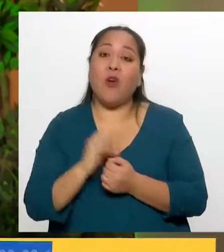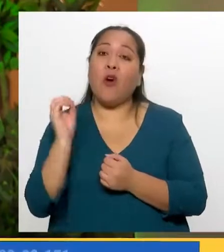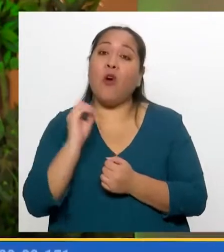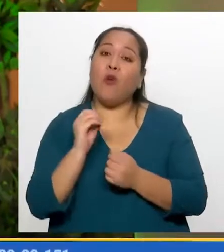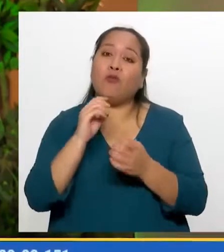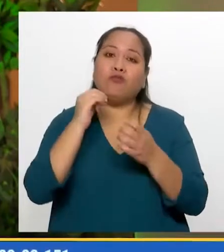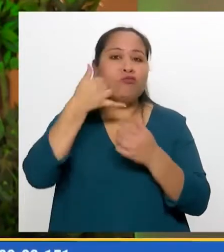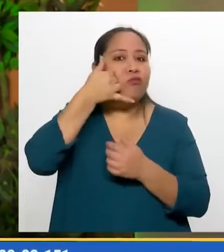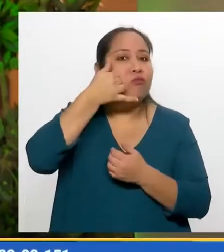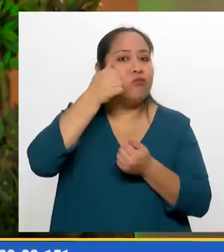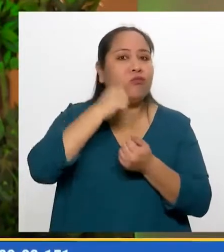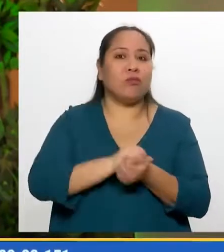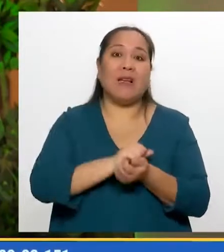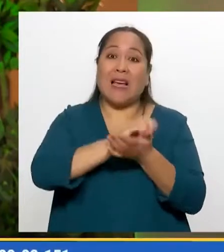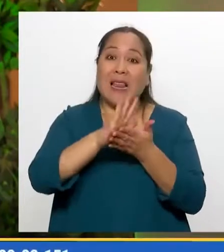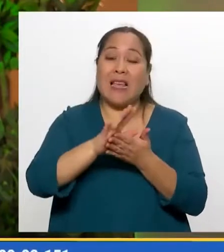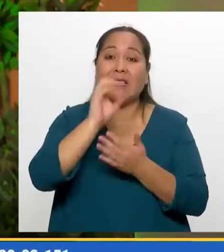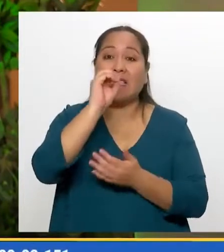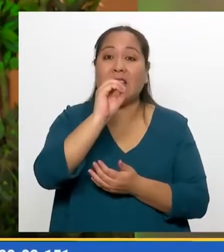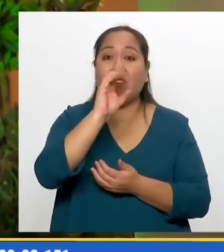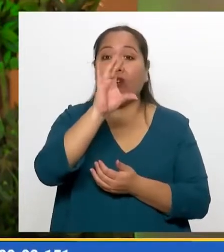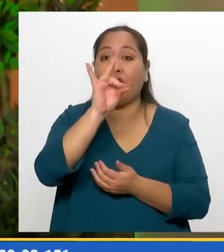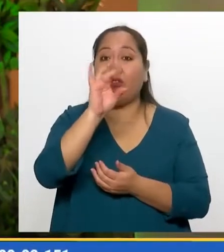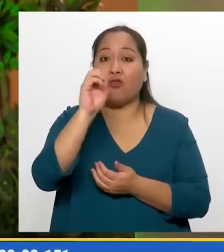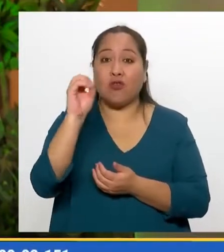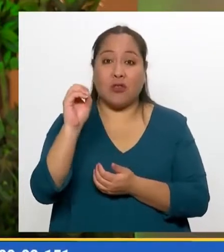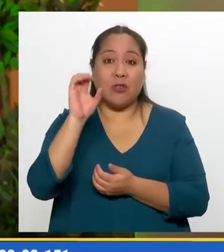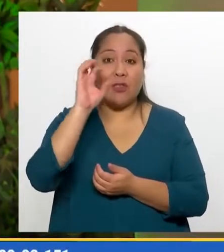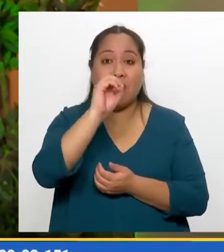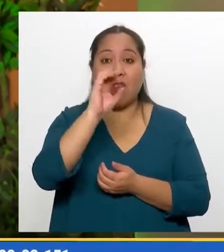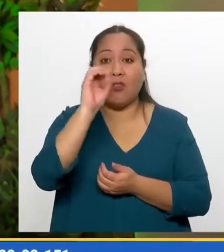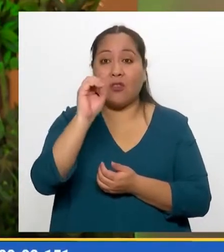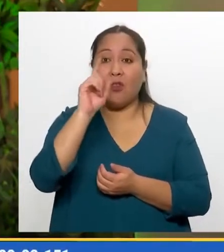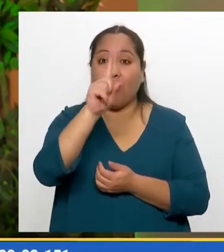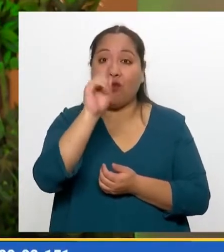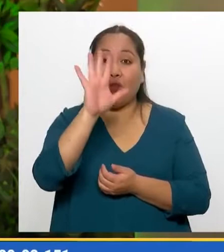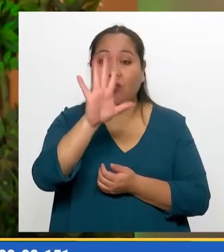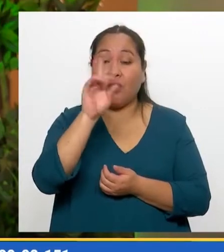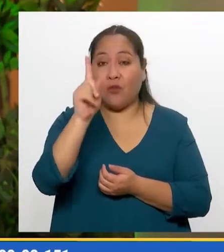comunicaciones@conadisperu.gob.pe, o pueden comunicarse con su línea gratuita